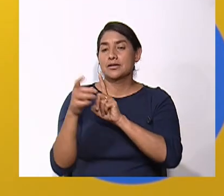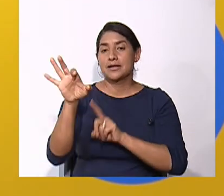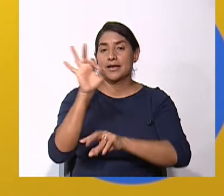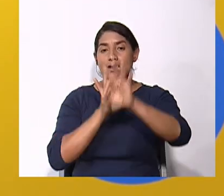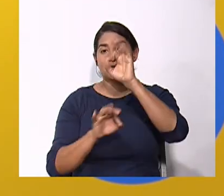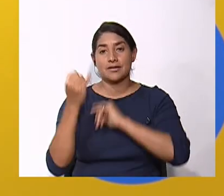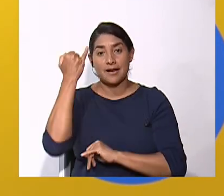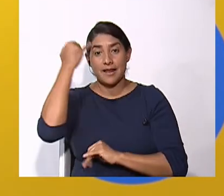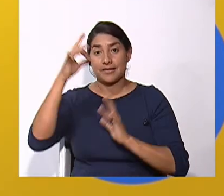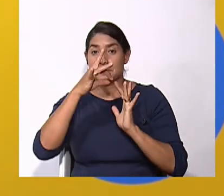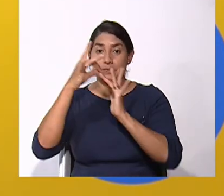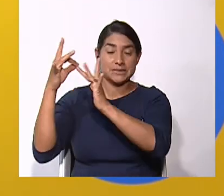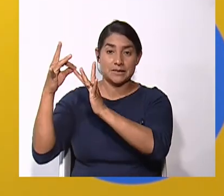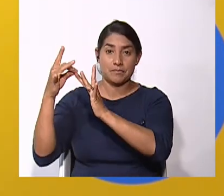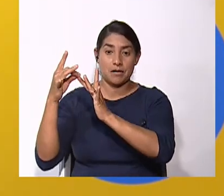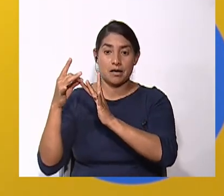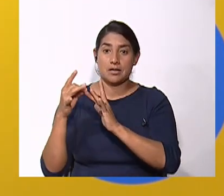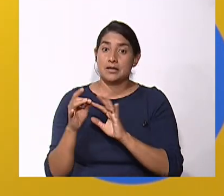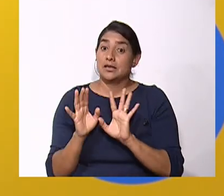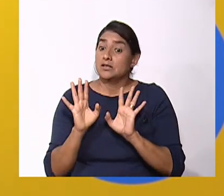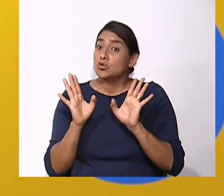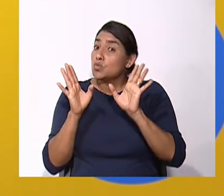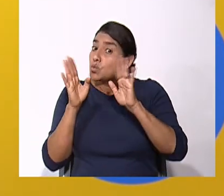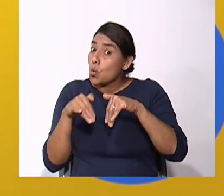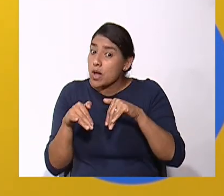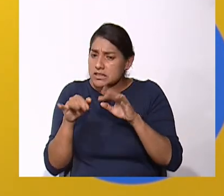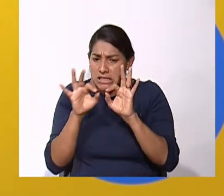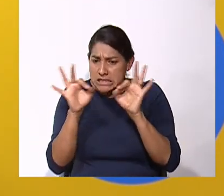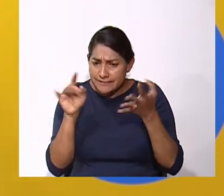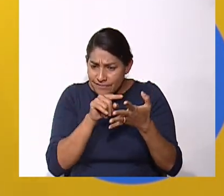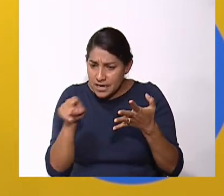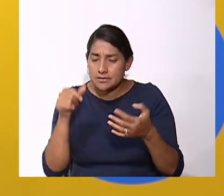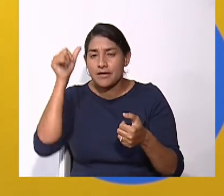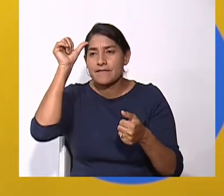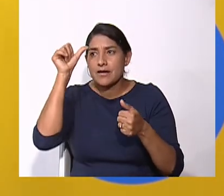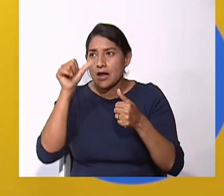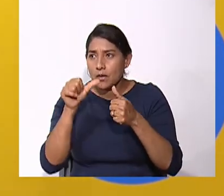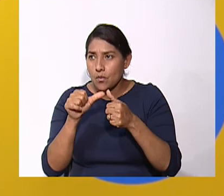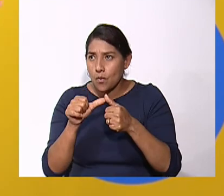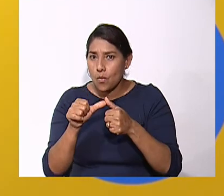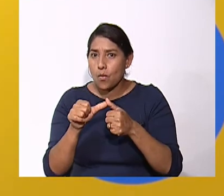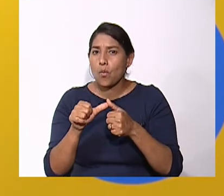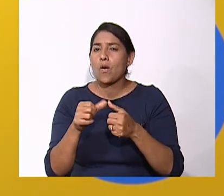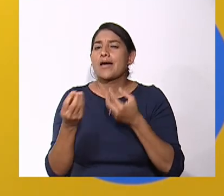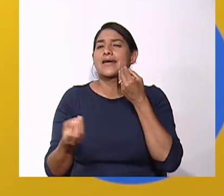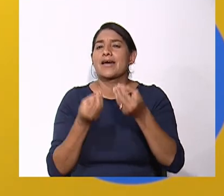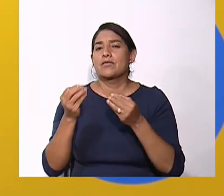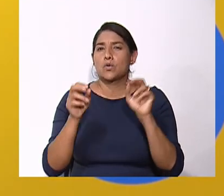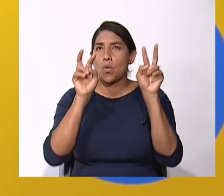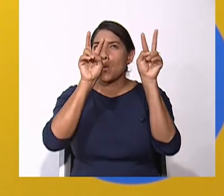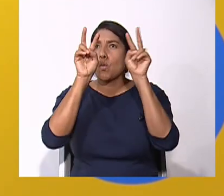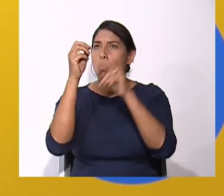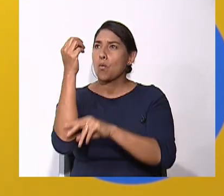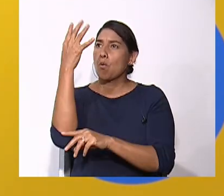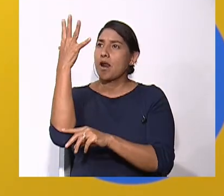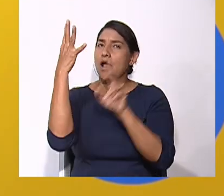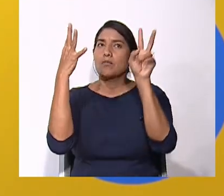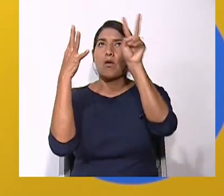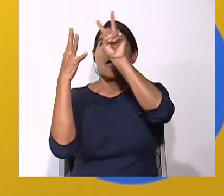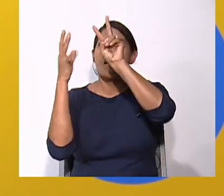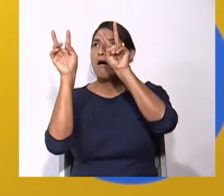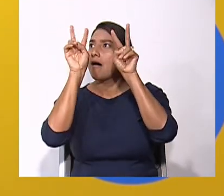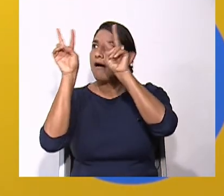esa idea fundamental. Si no está explícita, recuerden, vamos a las ramas del árbol, o